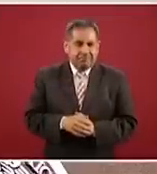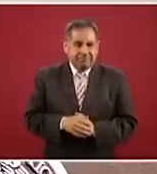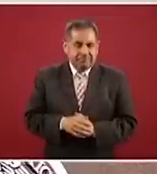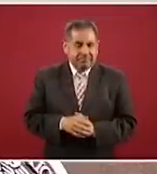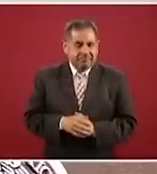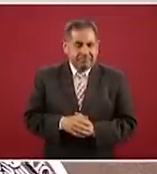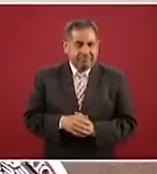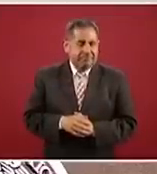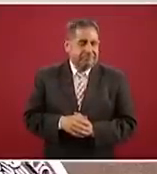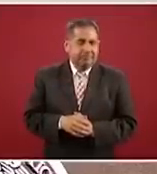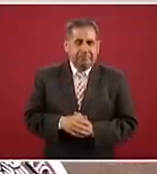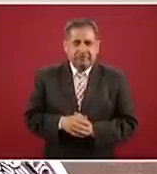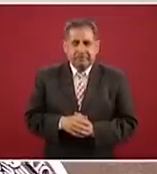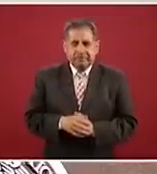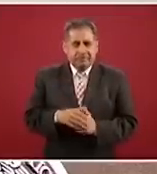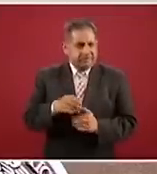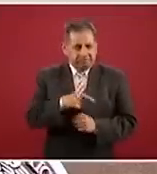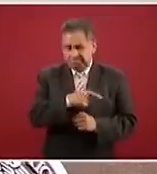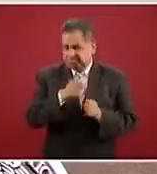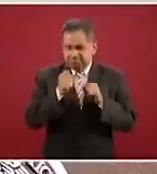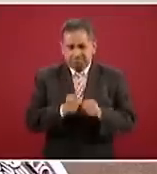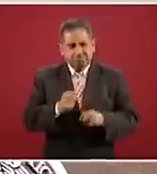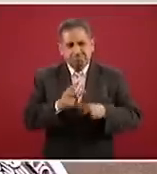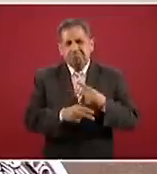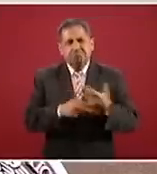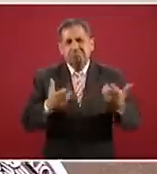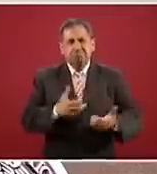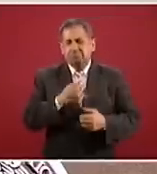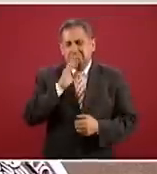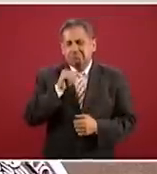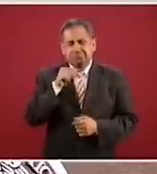a actuar